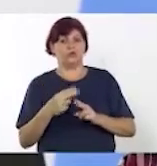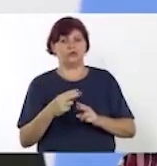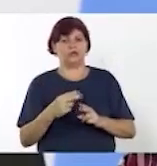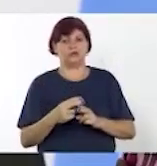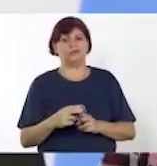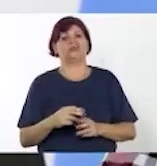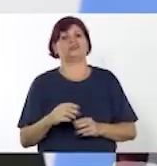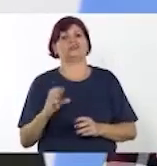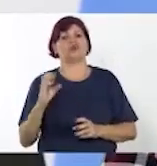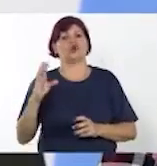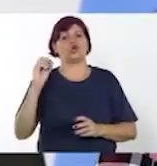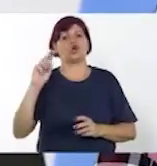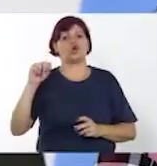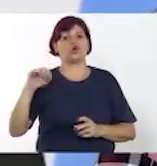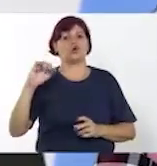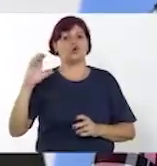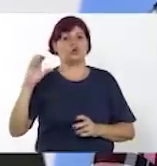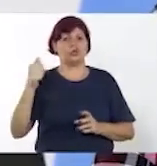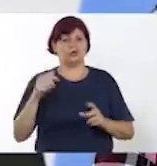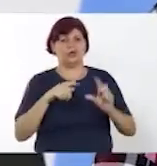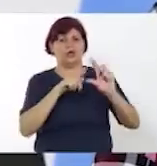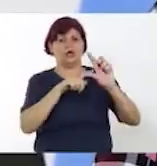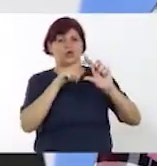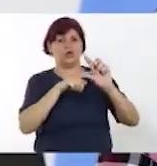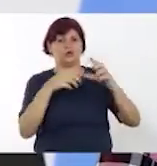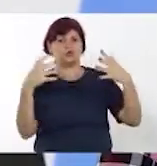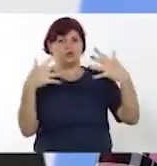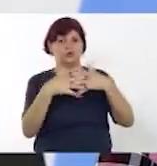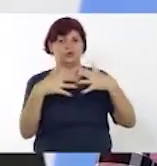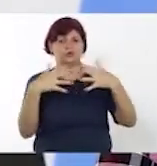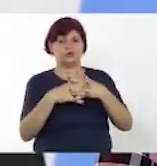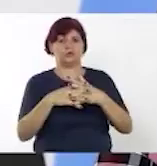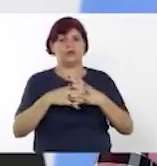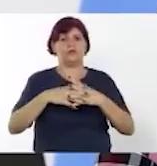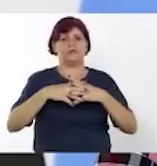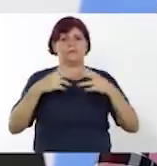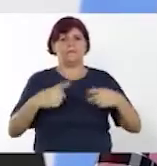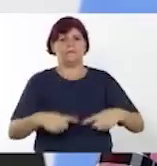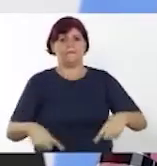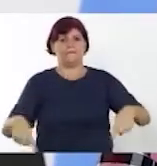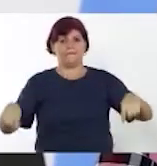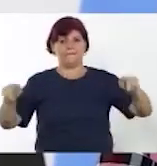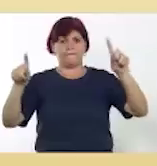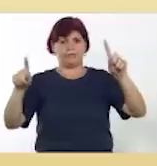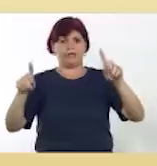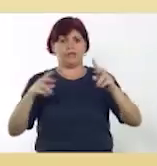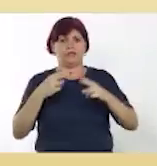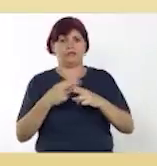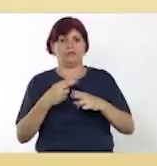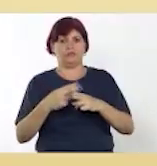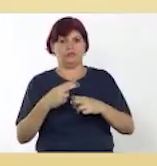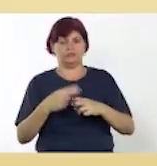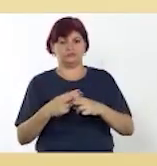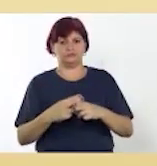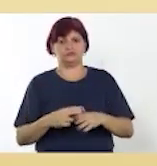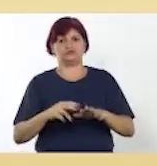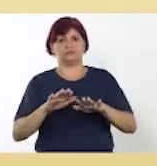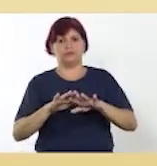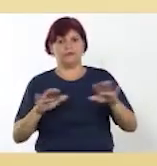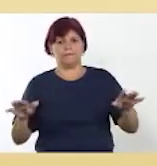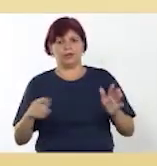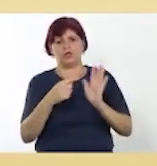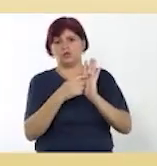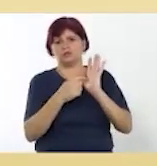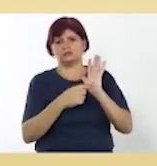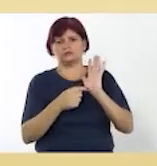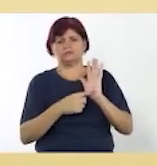cónicas. Los contenidos que vamos a estar abordando están relacionados con la parábola, su definición como lugar geométrico del plano y